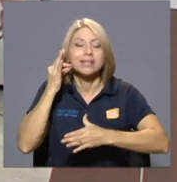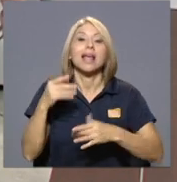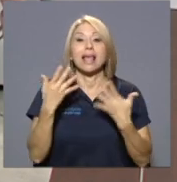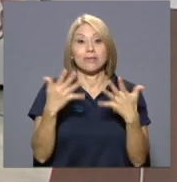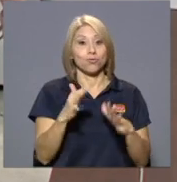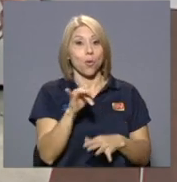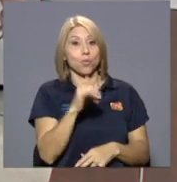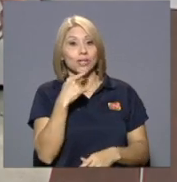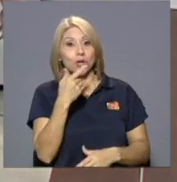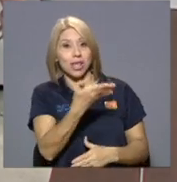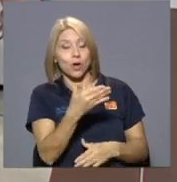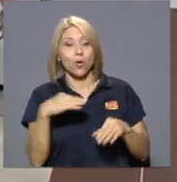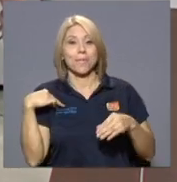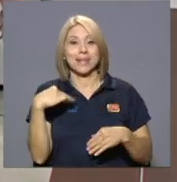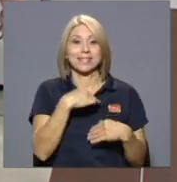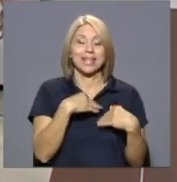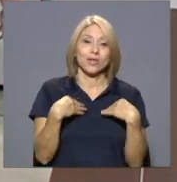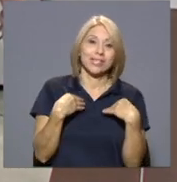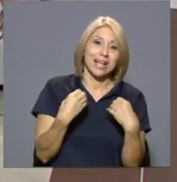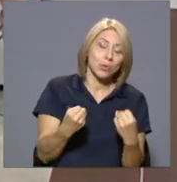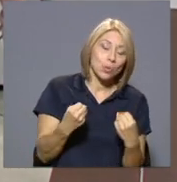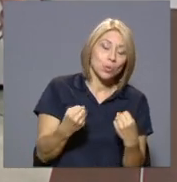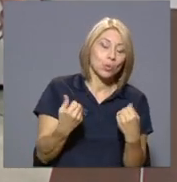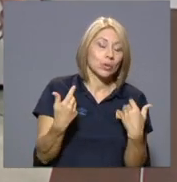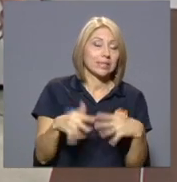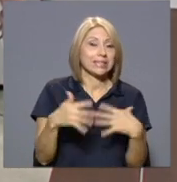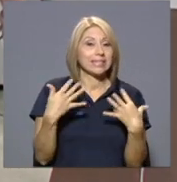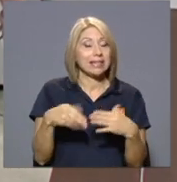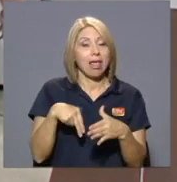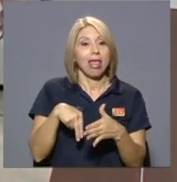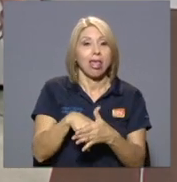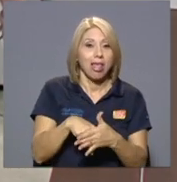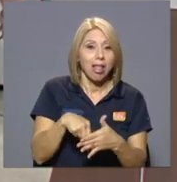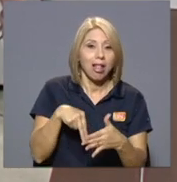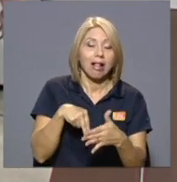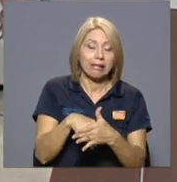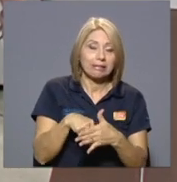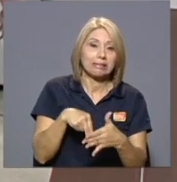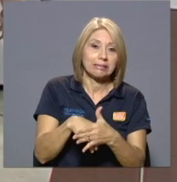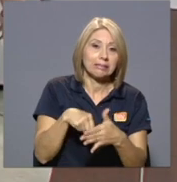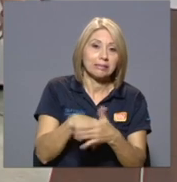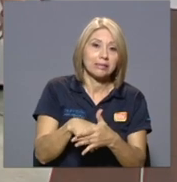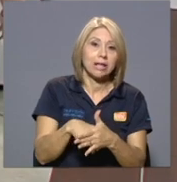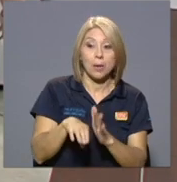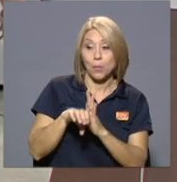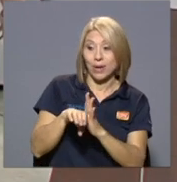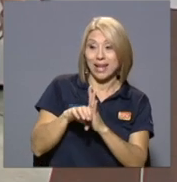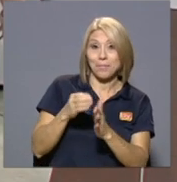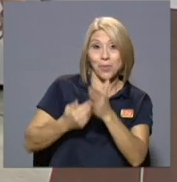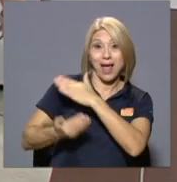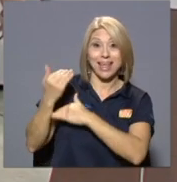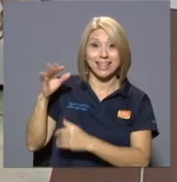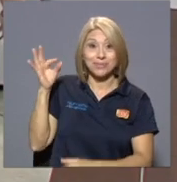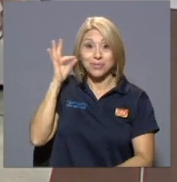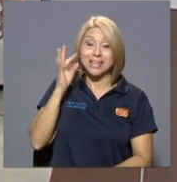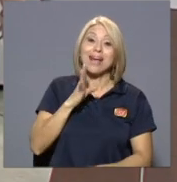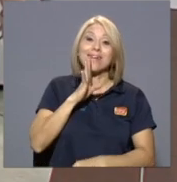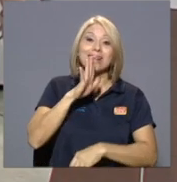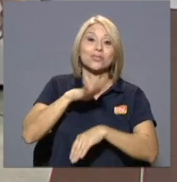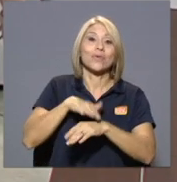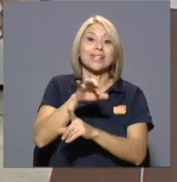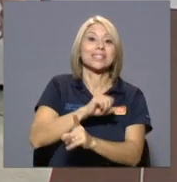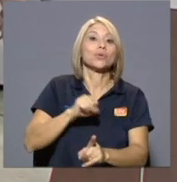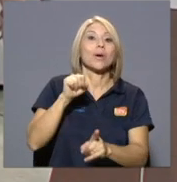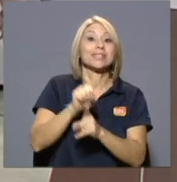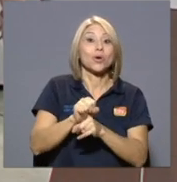Ministerio de Salud nos pone trabas, por ejemplo, ahora que la compañera mencionaba sobre la situación de los